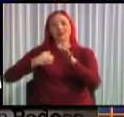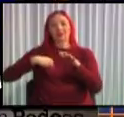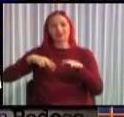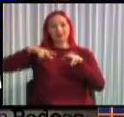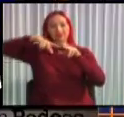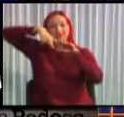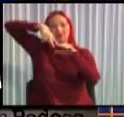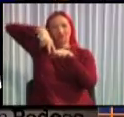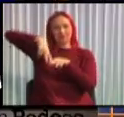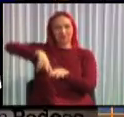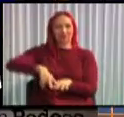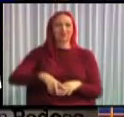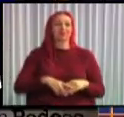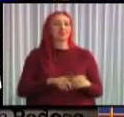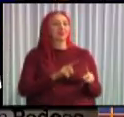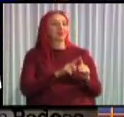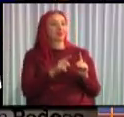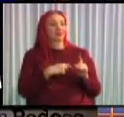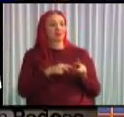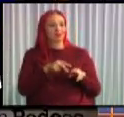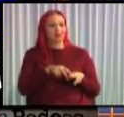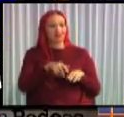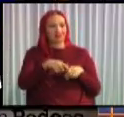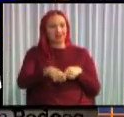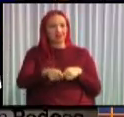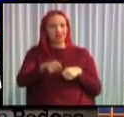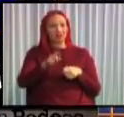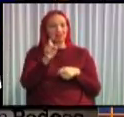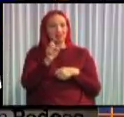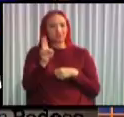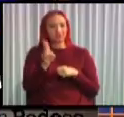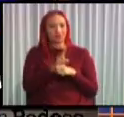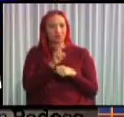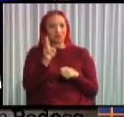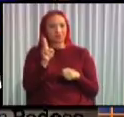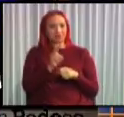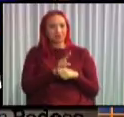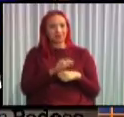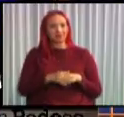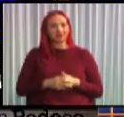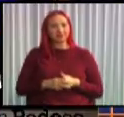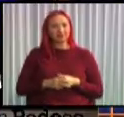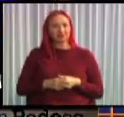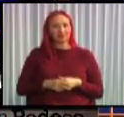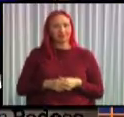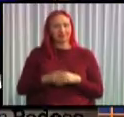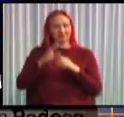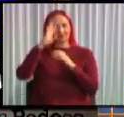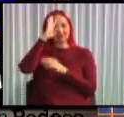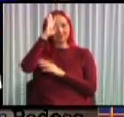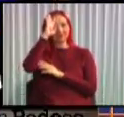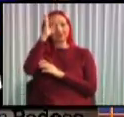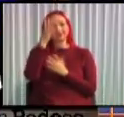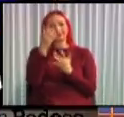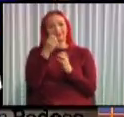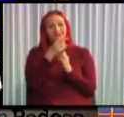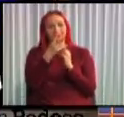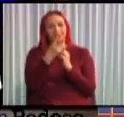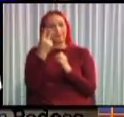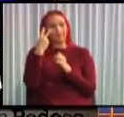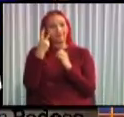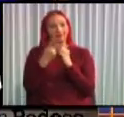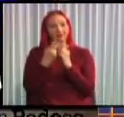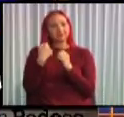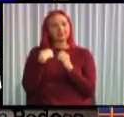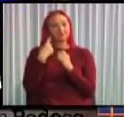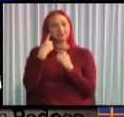pero en un cartón. Teníamos que usar la imaginación. Hay muchas...